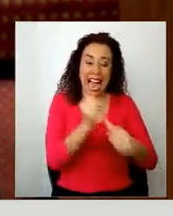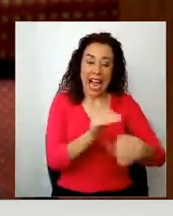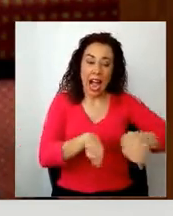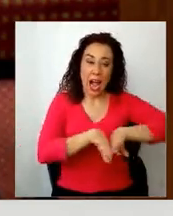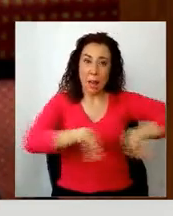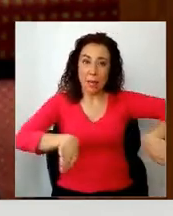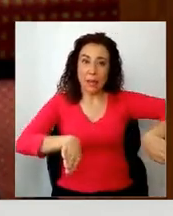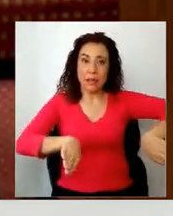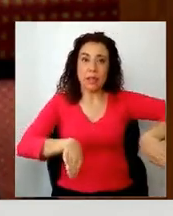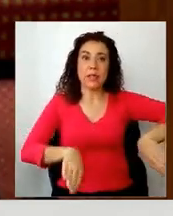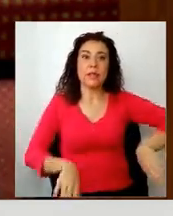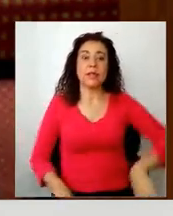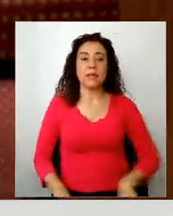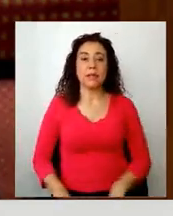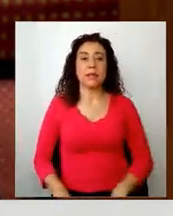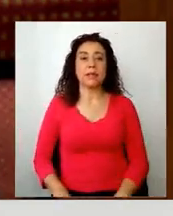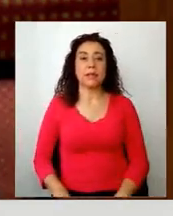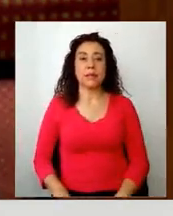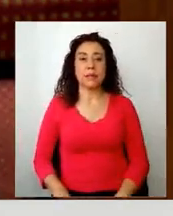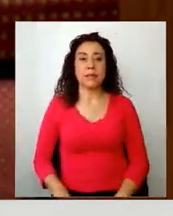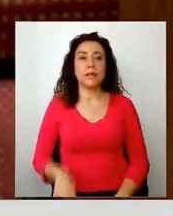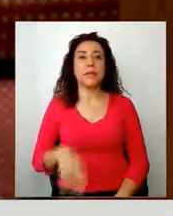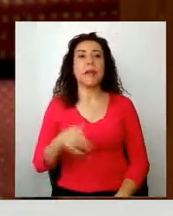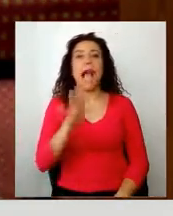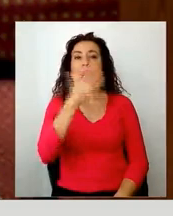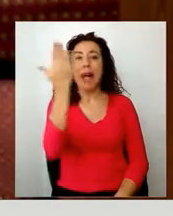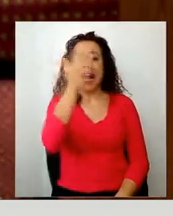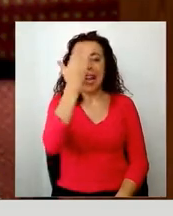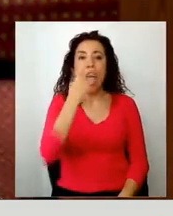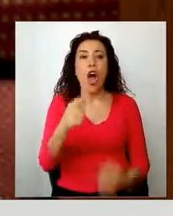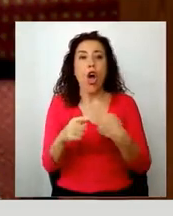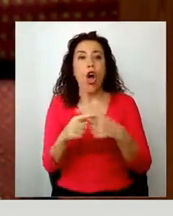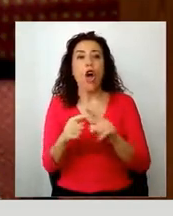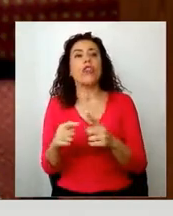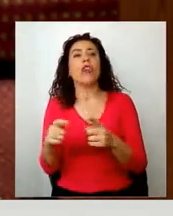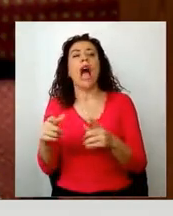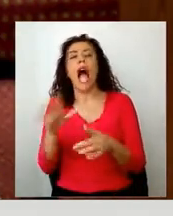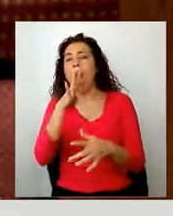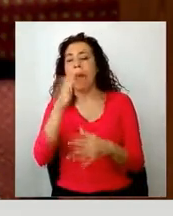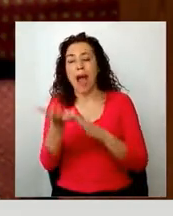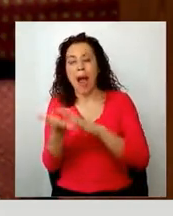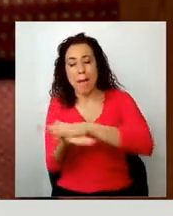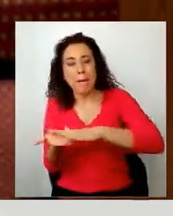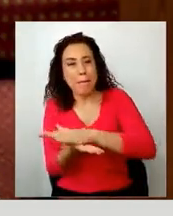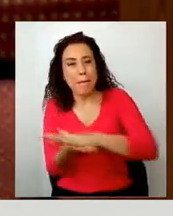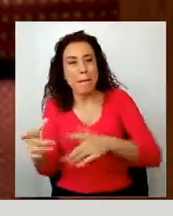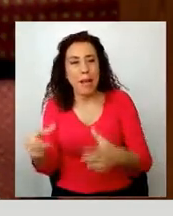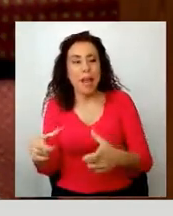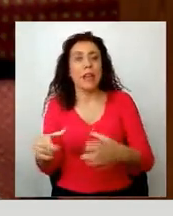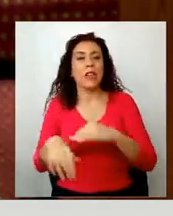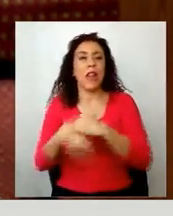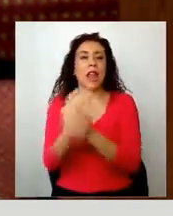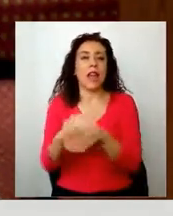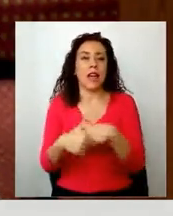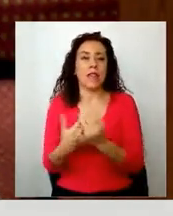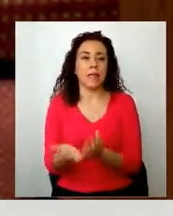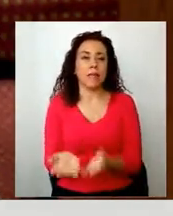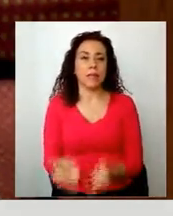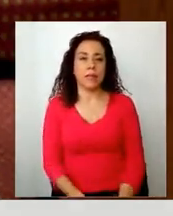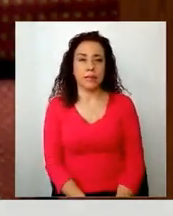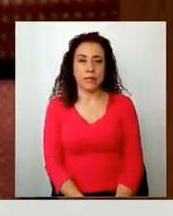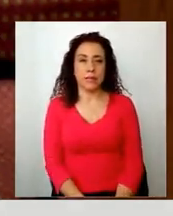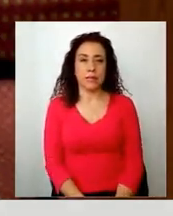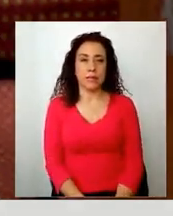nombre con la que va la agua negra con la que va del lavaplatos de la mano o de la vajilla